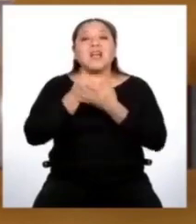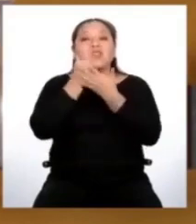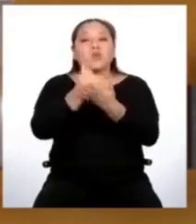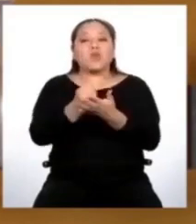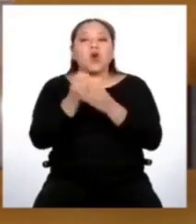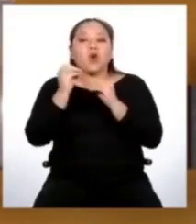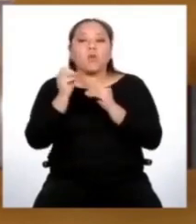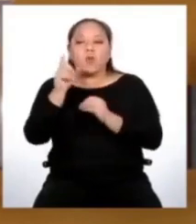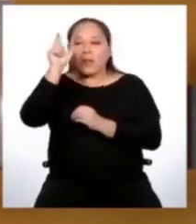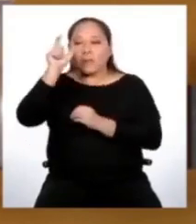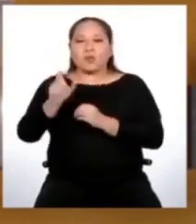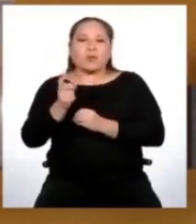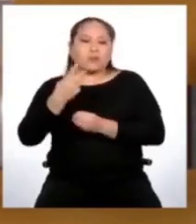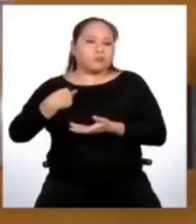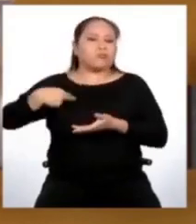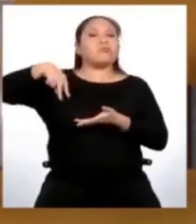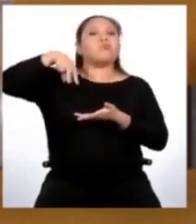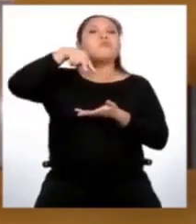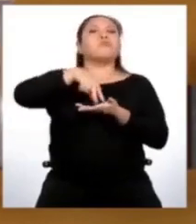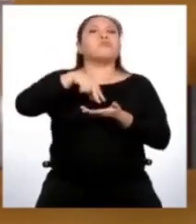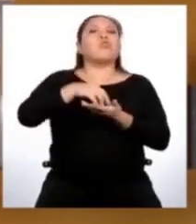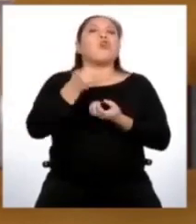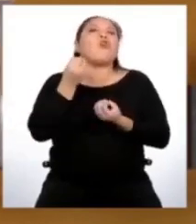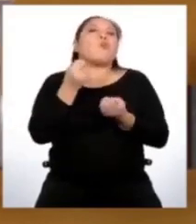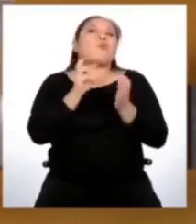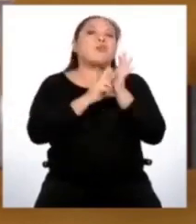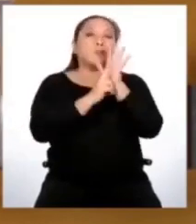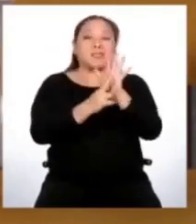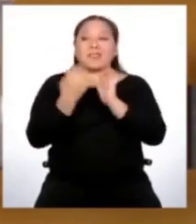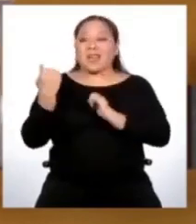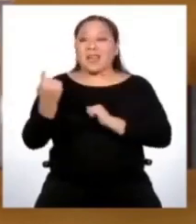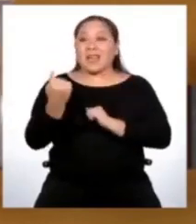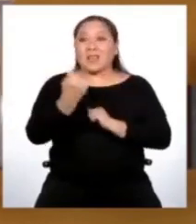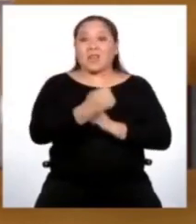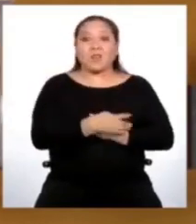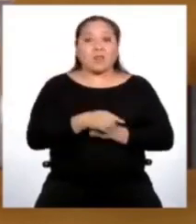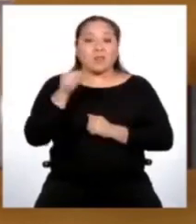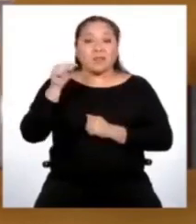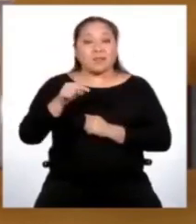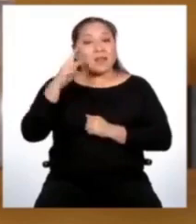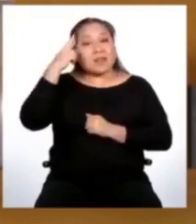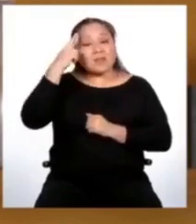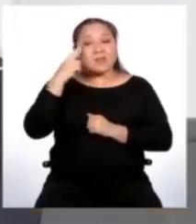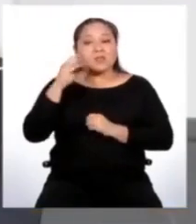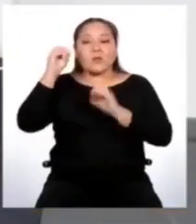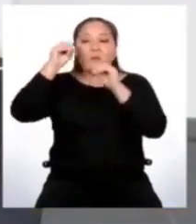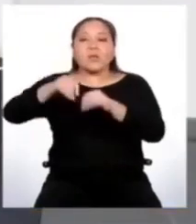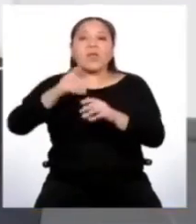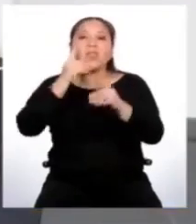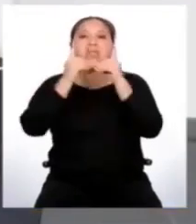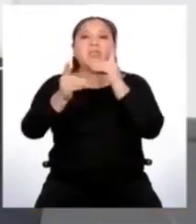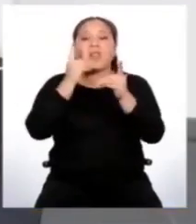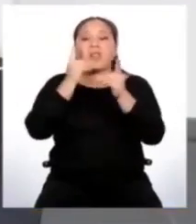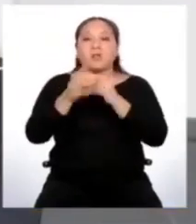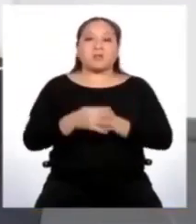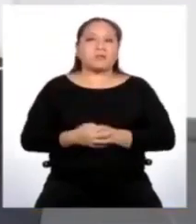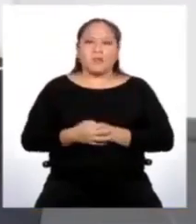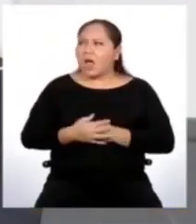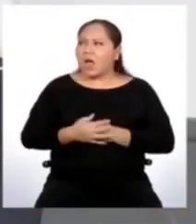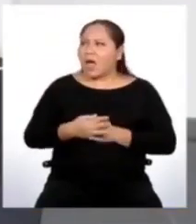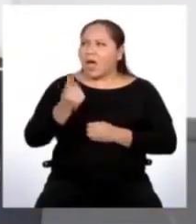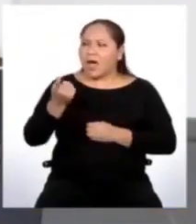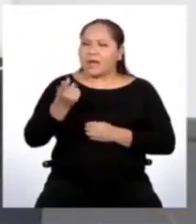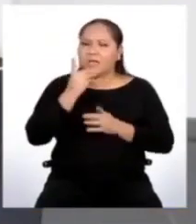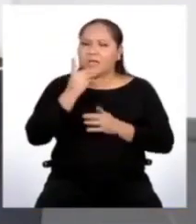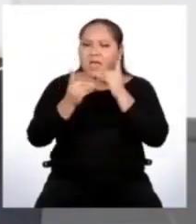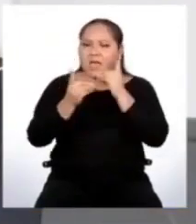van a aparecer y qué representa cada uno. Por eso, se presentan a modo de diálogo. Entonces, el diálogo